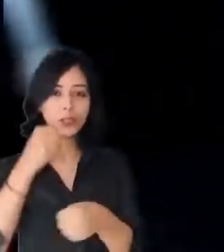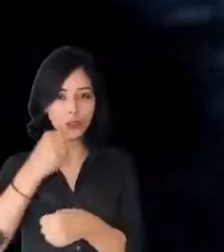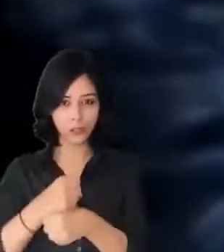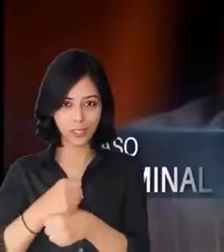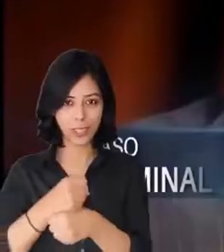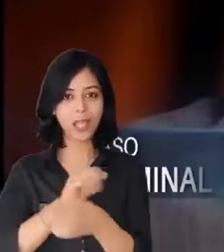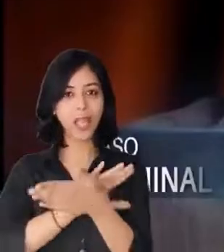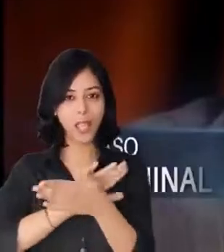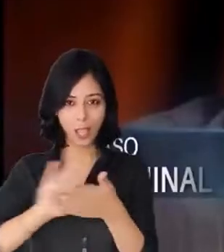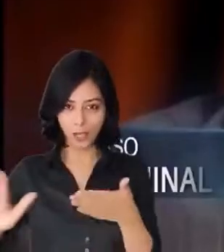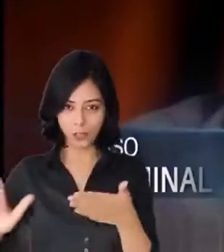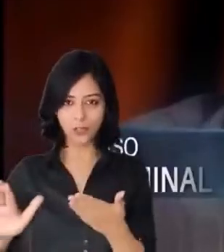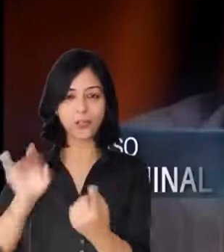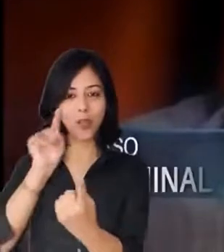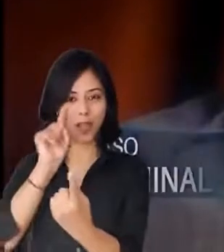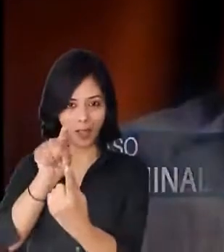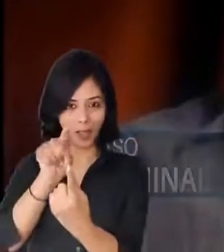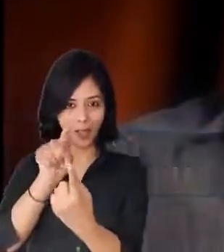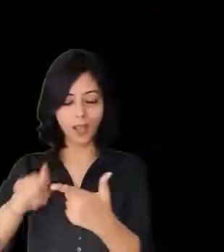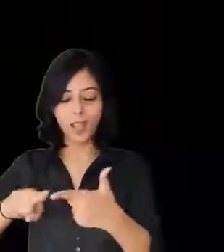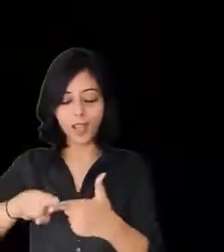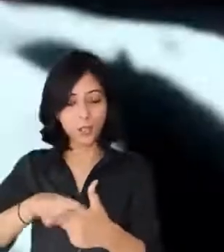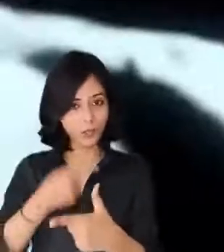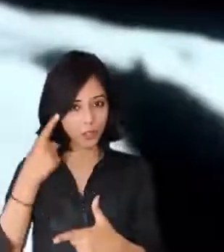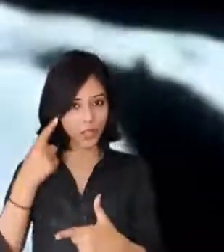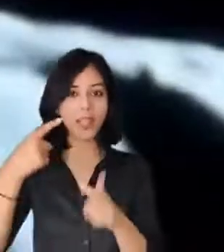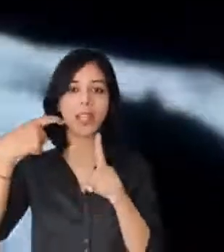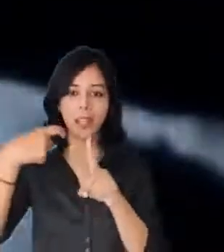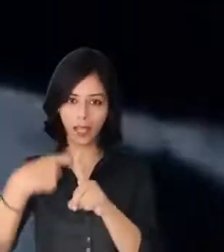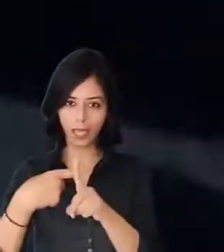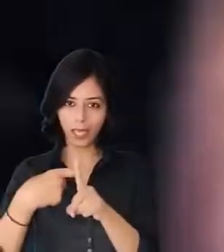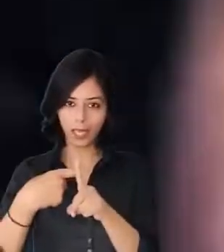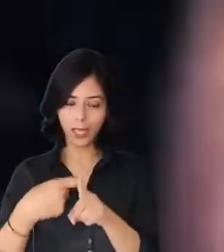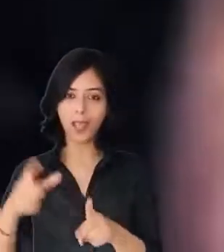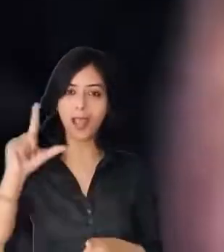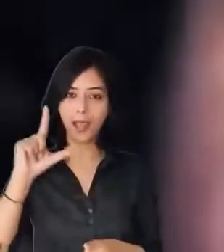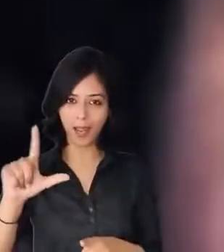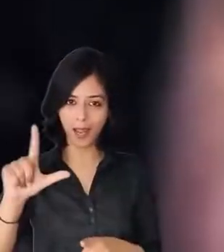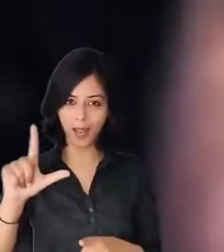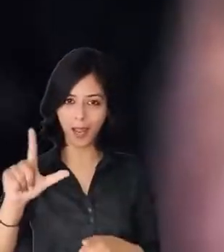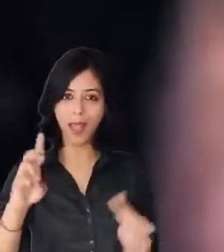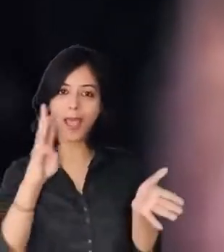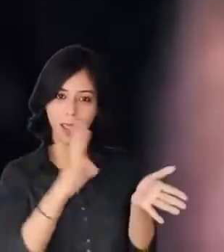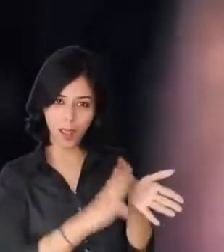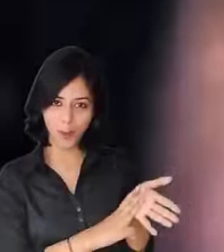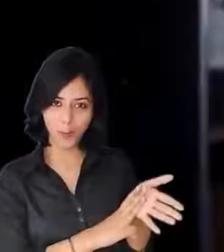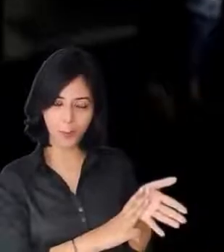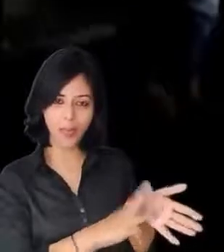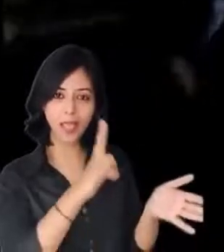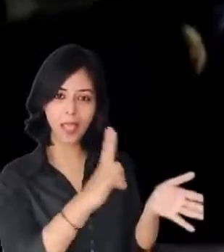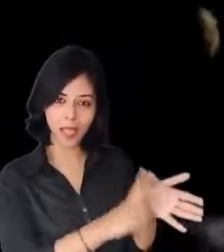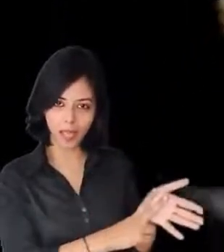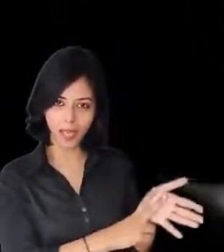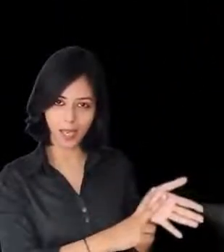Seguro que le dio a la familia y que no tuviéramos idea. Para interrogarla, debían averiguar si la historia